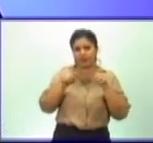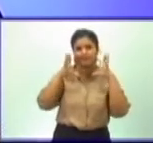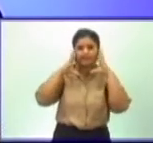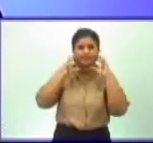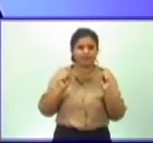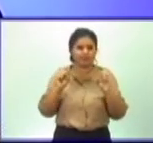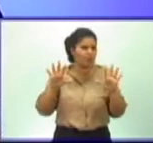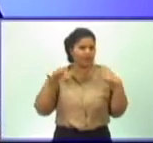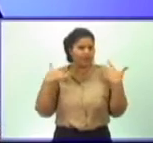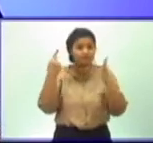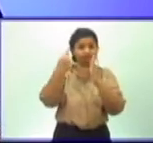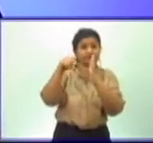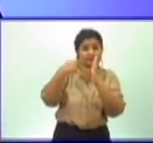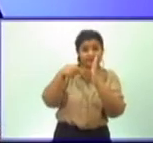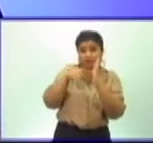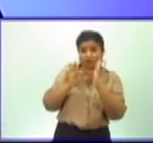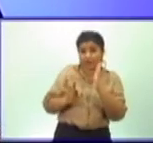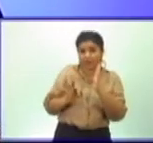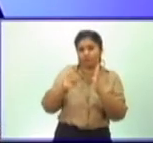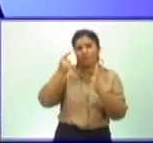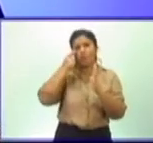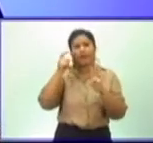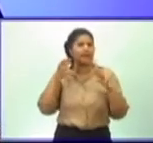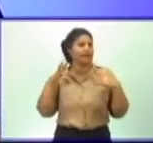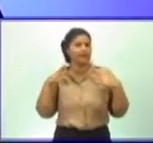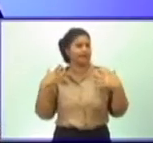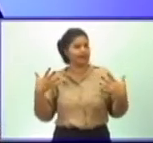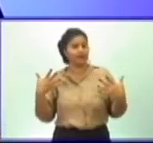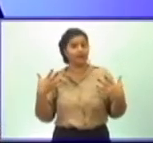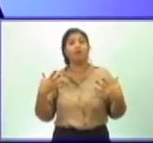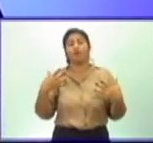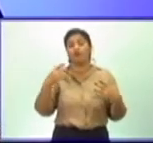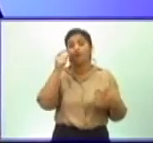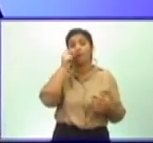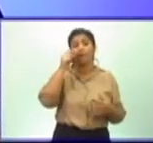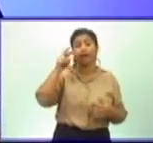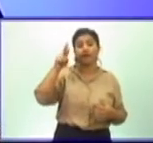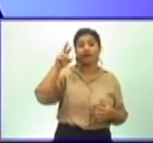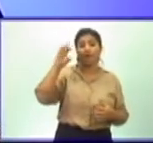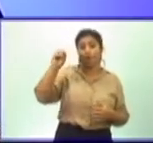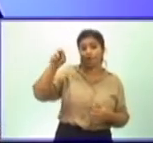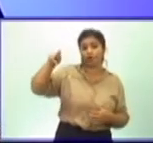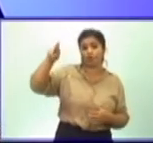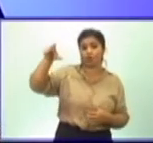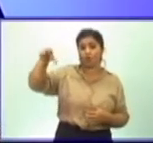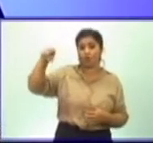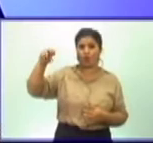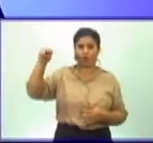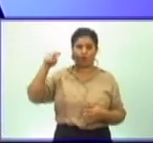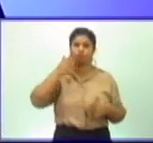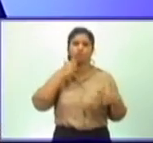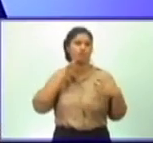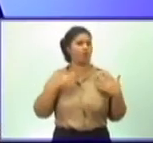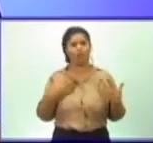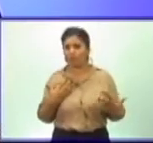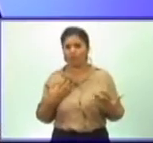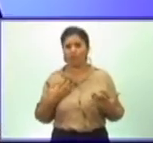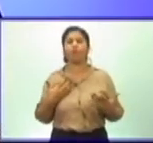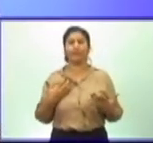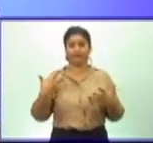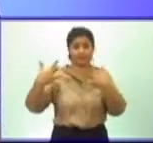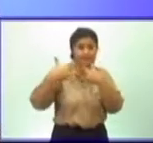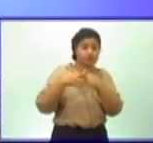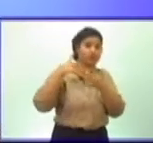destaca también esta obsesión que tiene Orgón, alienada por el personaje. Entonces ya estamos en condiciones de, a